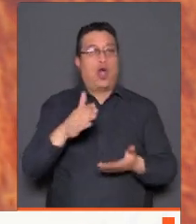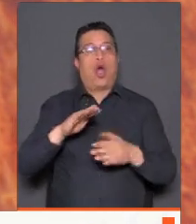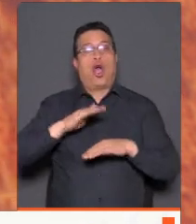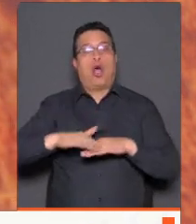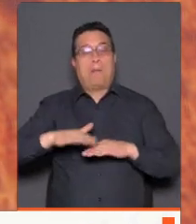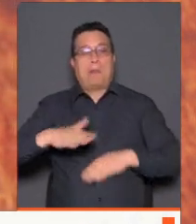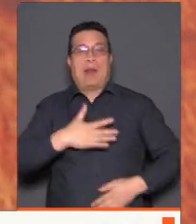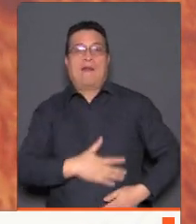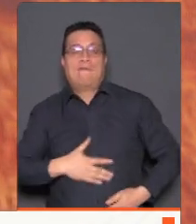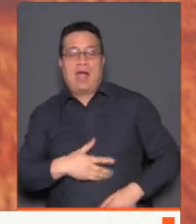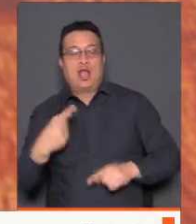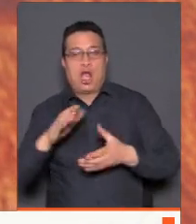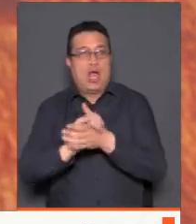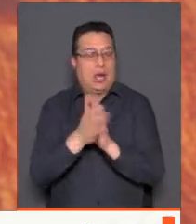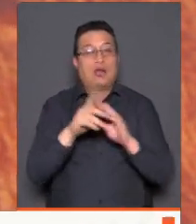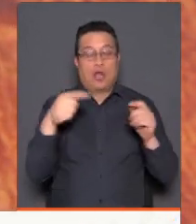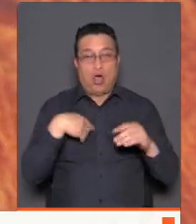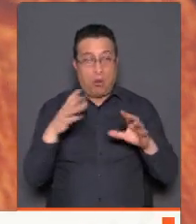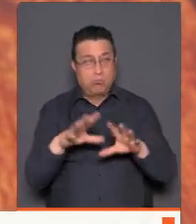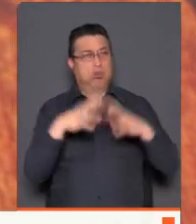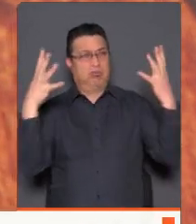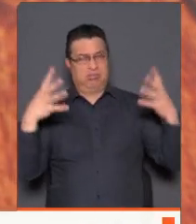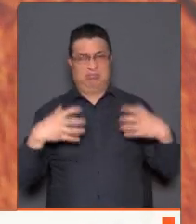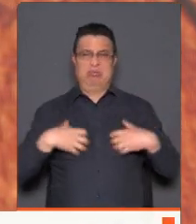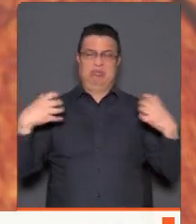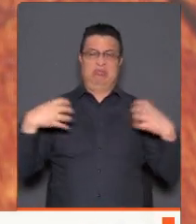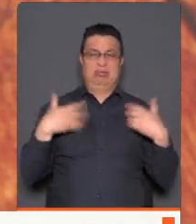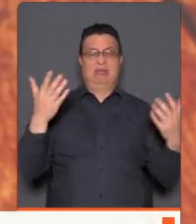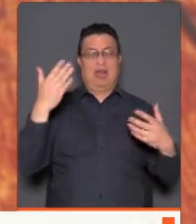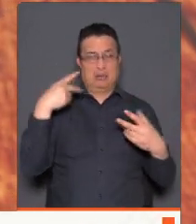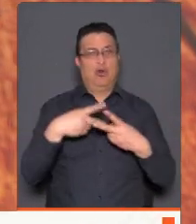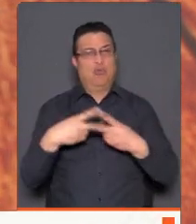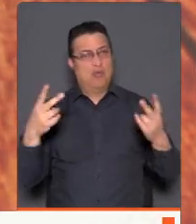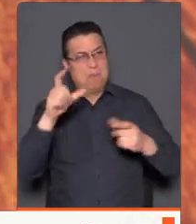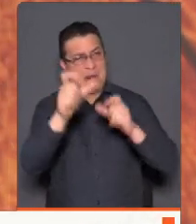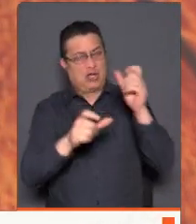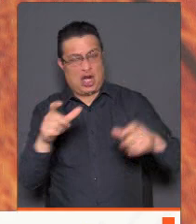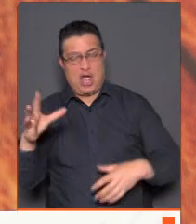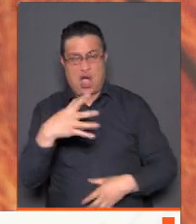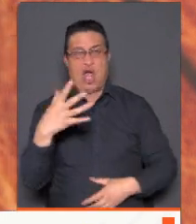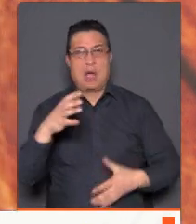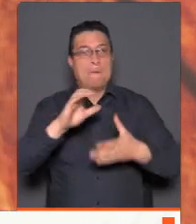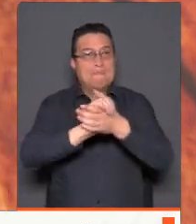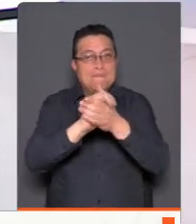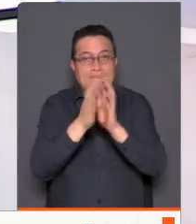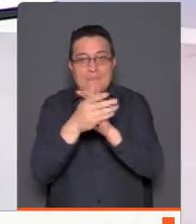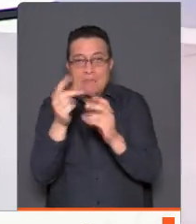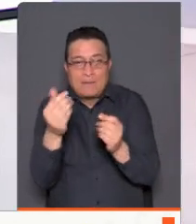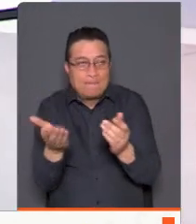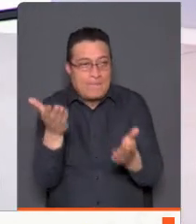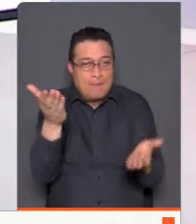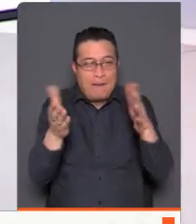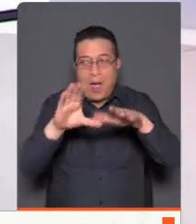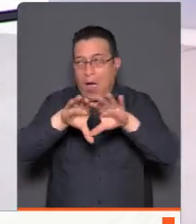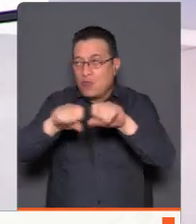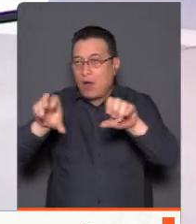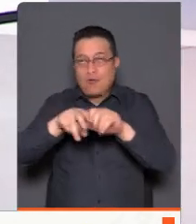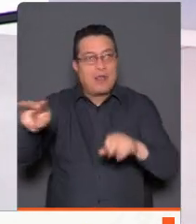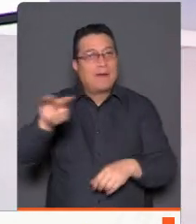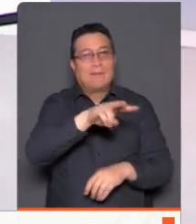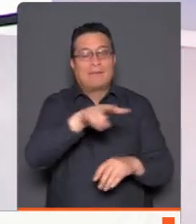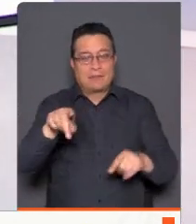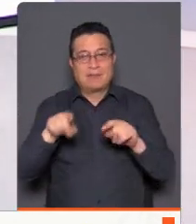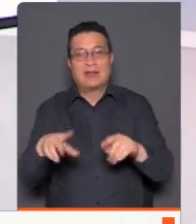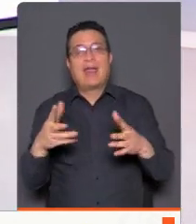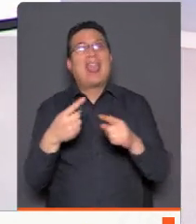lo ha conocido y se ha sorprendido e indignado como el público? Cuando se arreglan ciertas tarifas o se ponen de acuerdo, claro, ciertas tarifas. ¿Qué es distinto